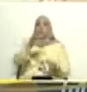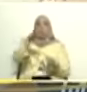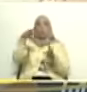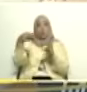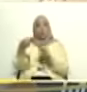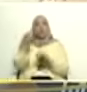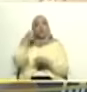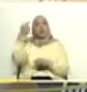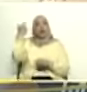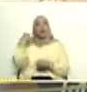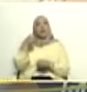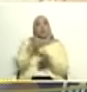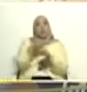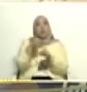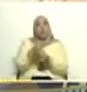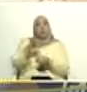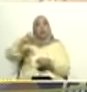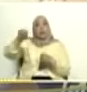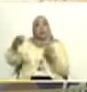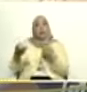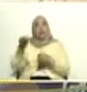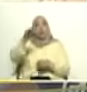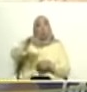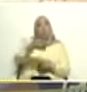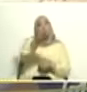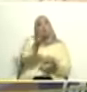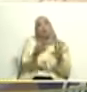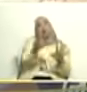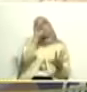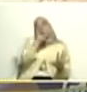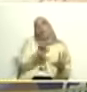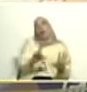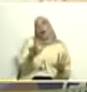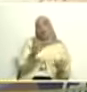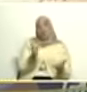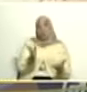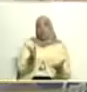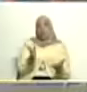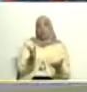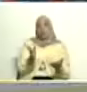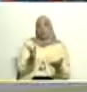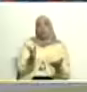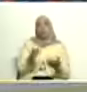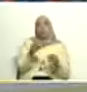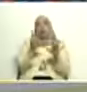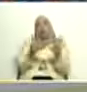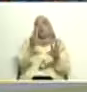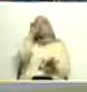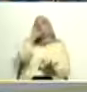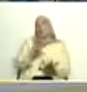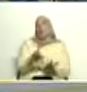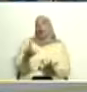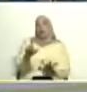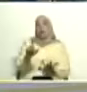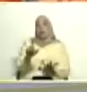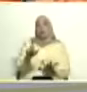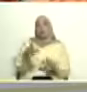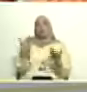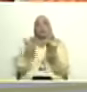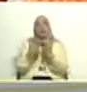lo dije ayer en San Juan de los Morros, 8 años cumplieron los CLAP. 8 años cumplió la